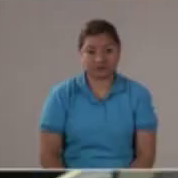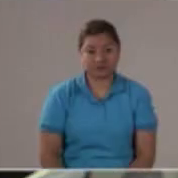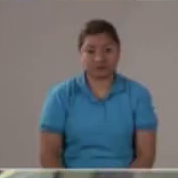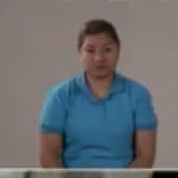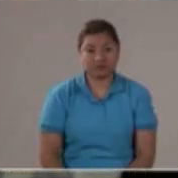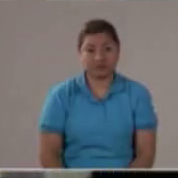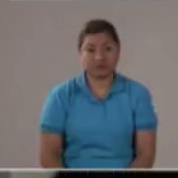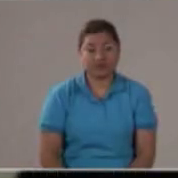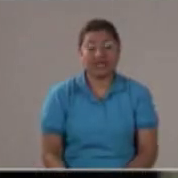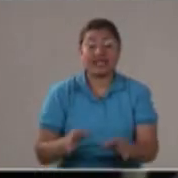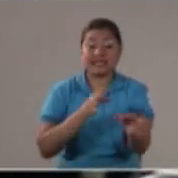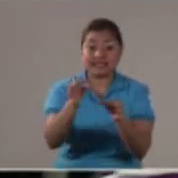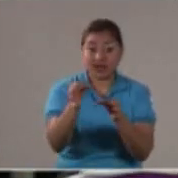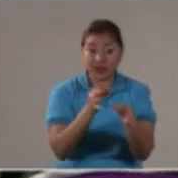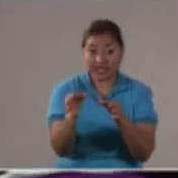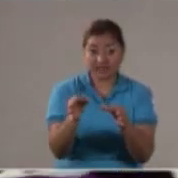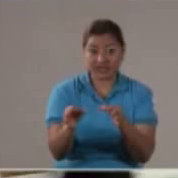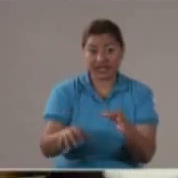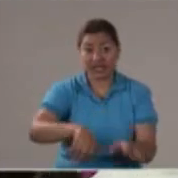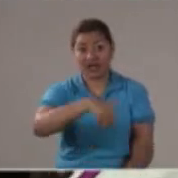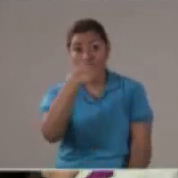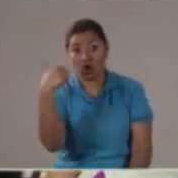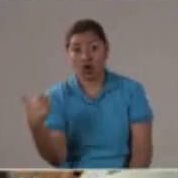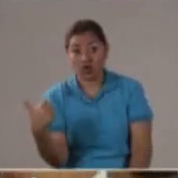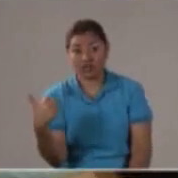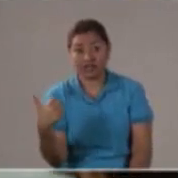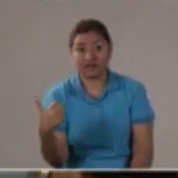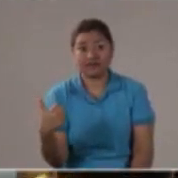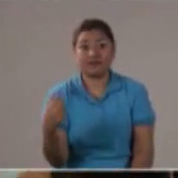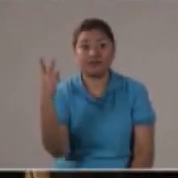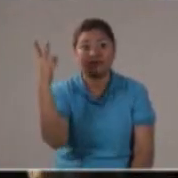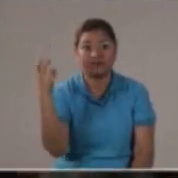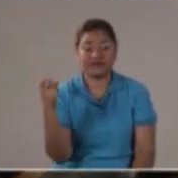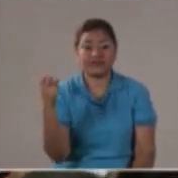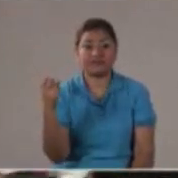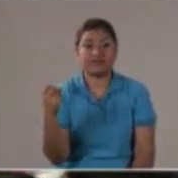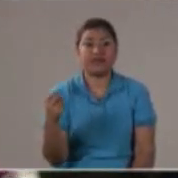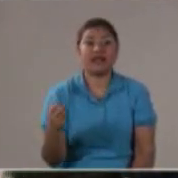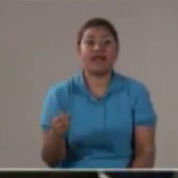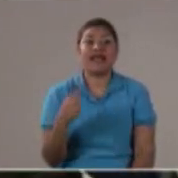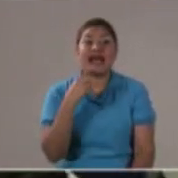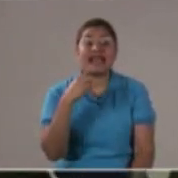se lo voy a poner. ¿Cómo se llama tu prometida, hermano? Ana.